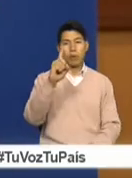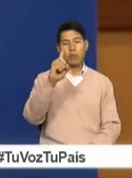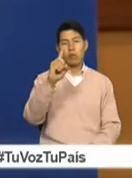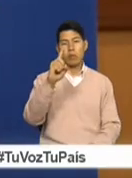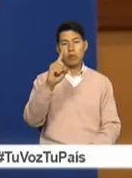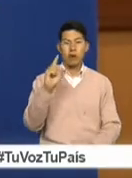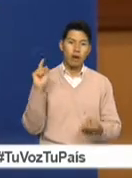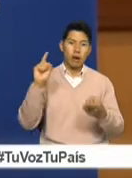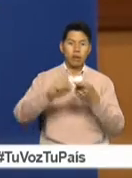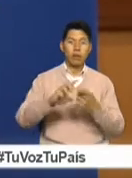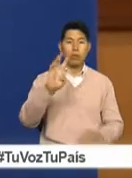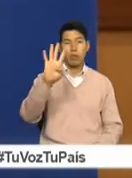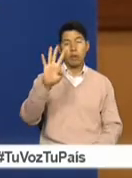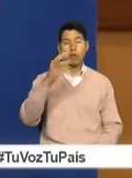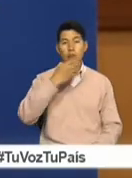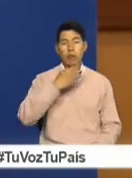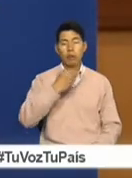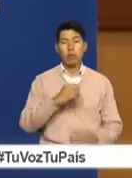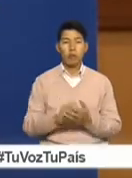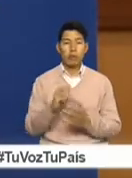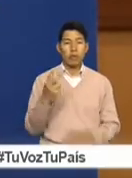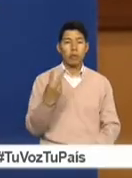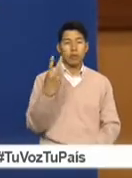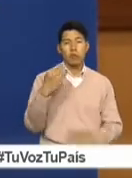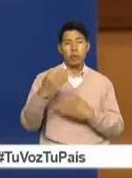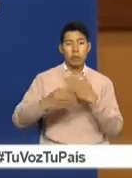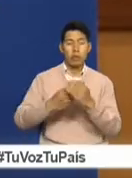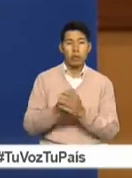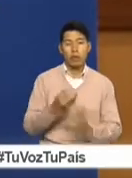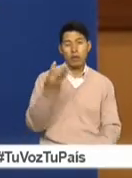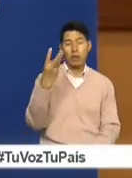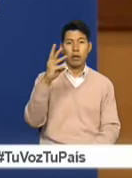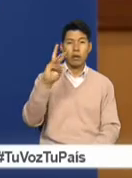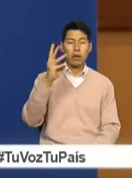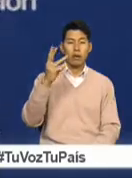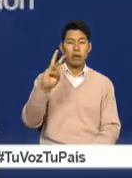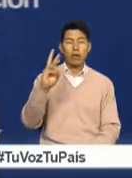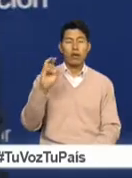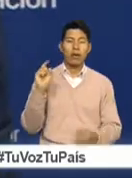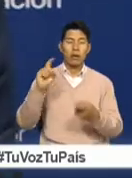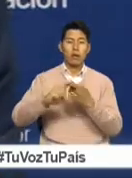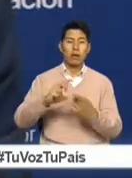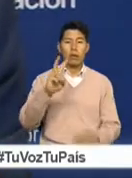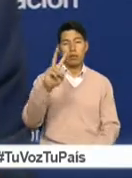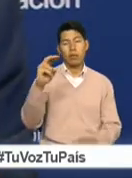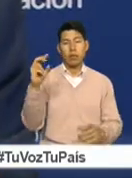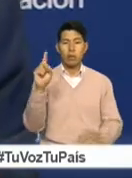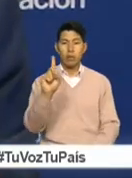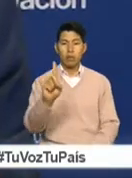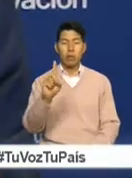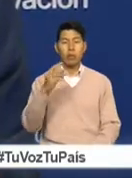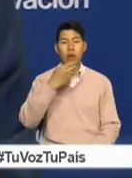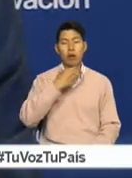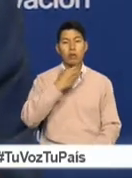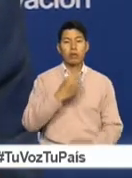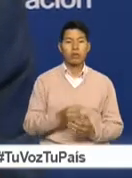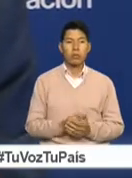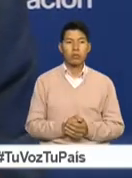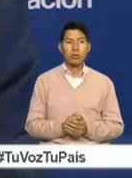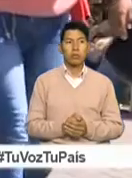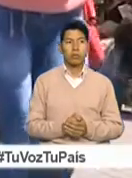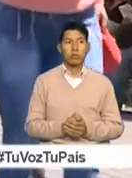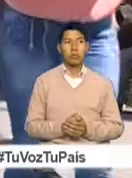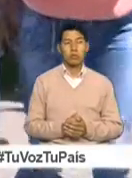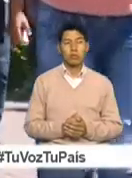y el segundo momento de postulación va a ser entre el 17 y el 21 de acuerdo al titular de la senescyt a augusto barrera